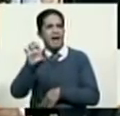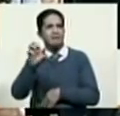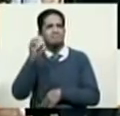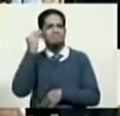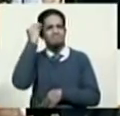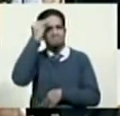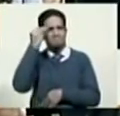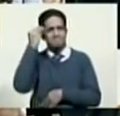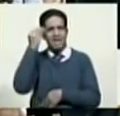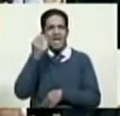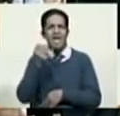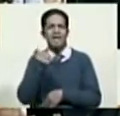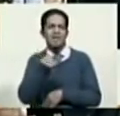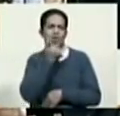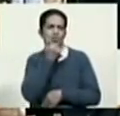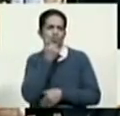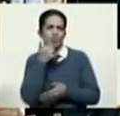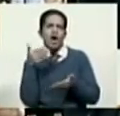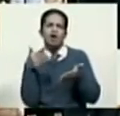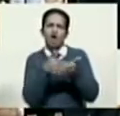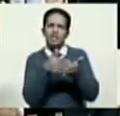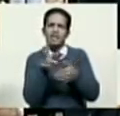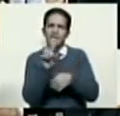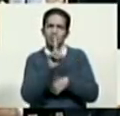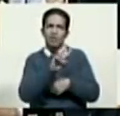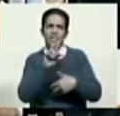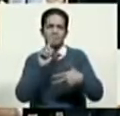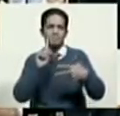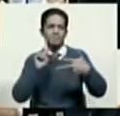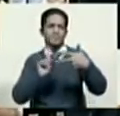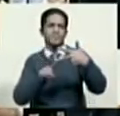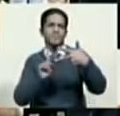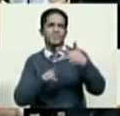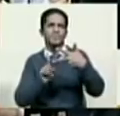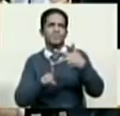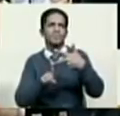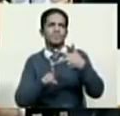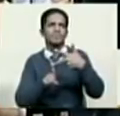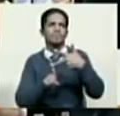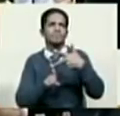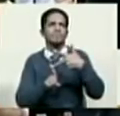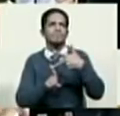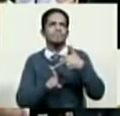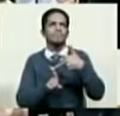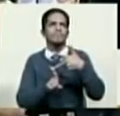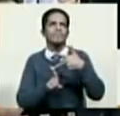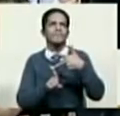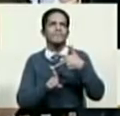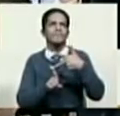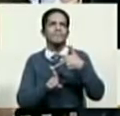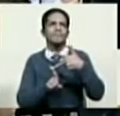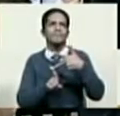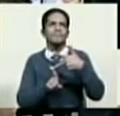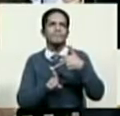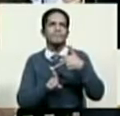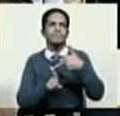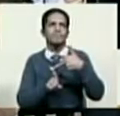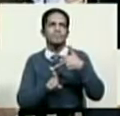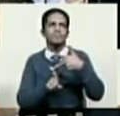con relación a Venezuela. Y la tercera es, la tercera ala es su posición